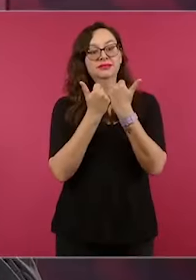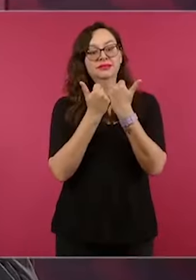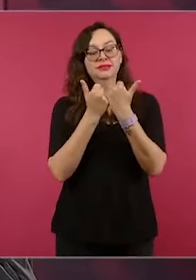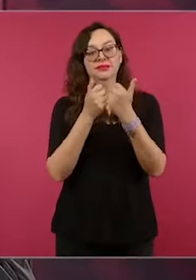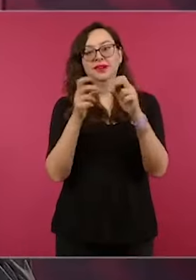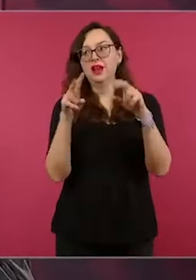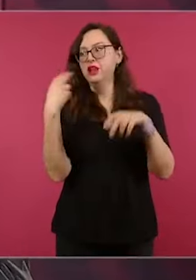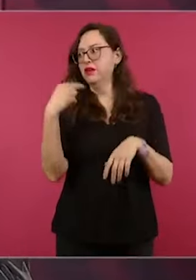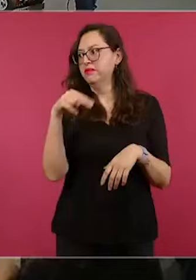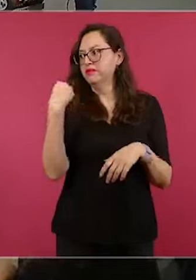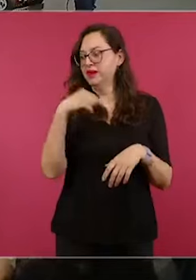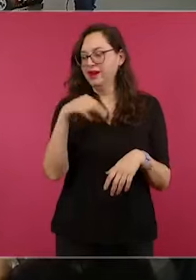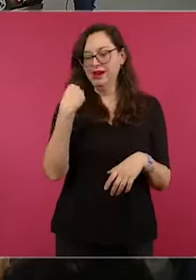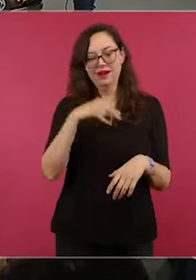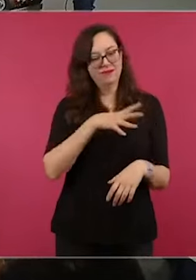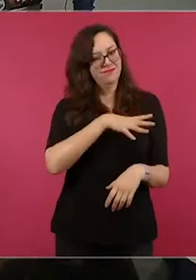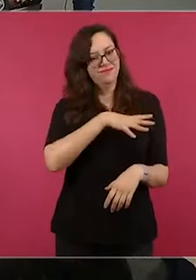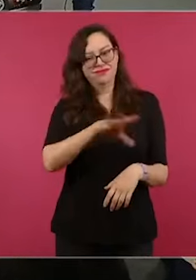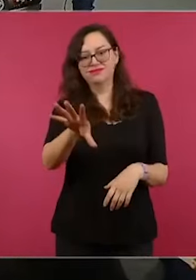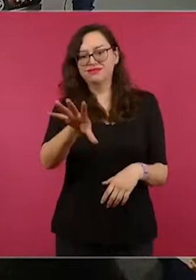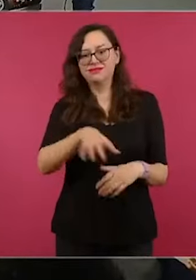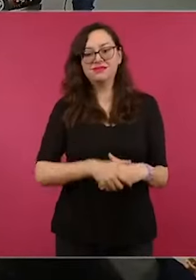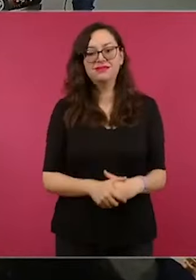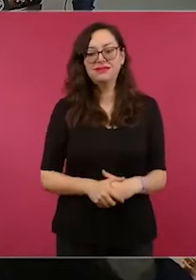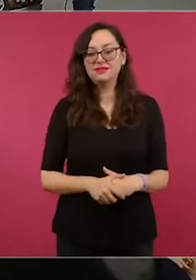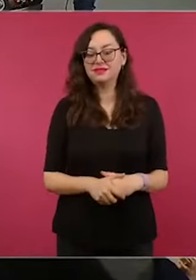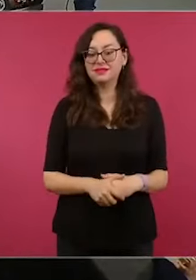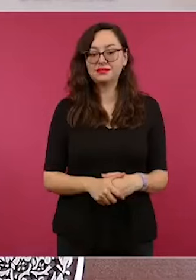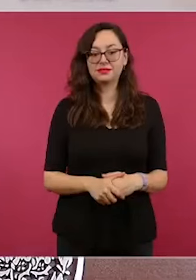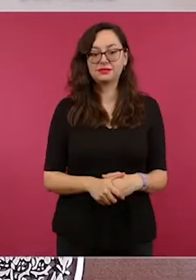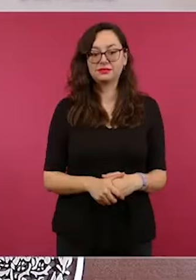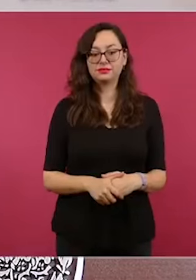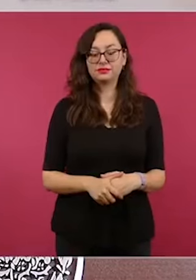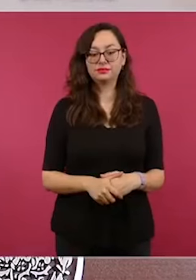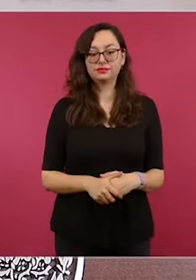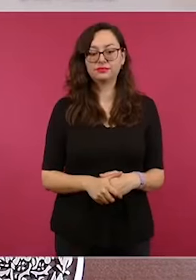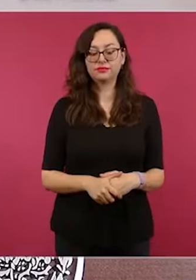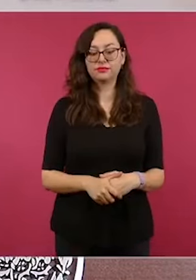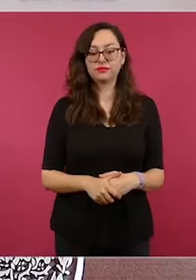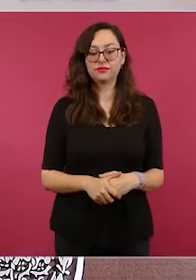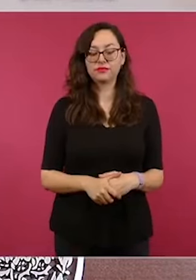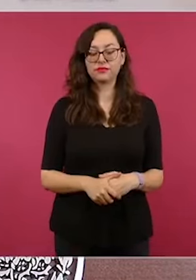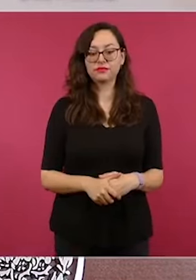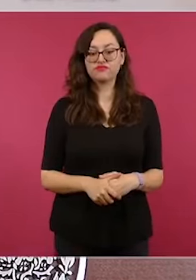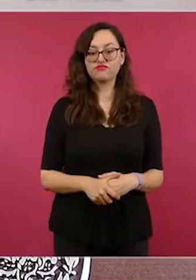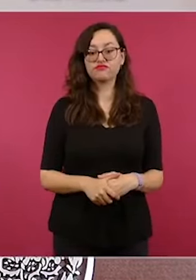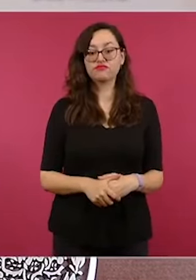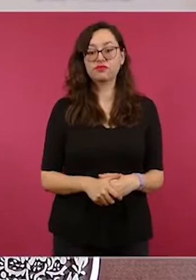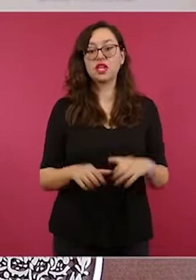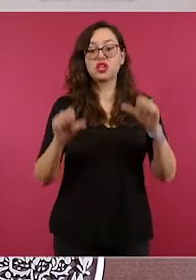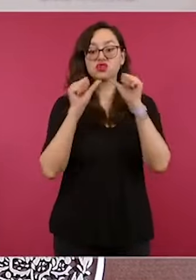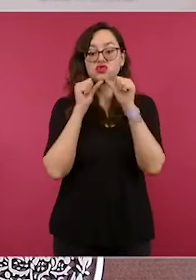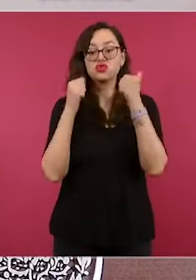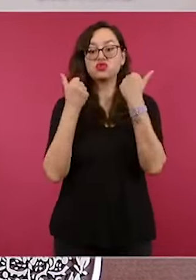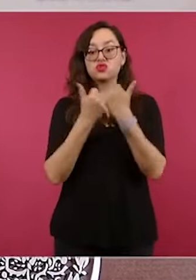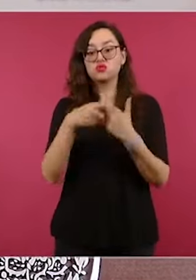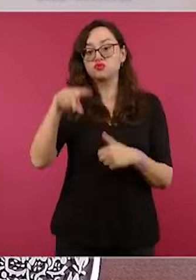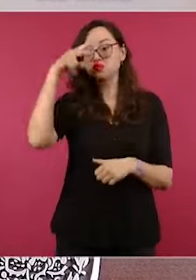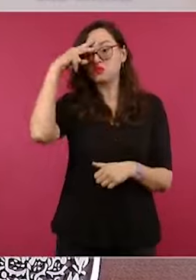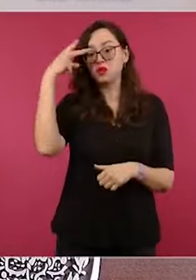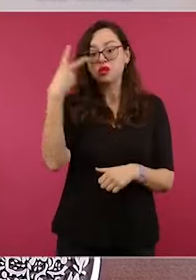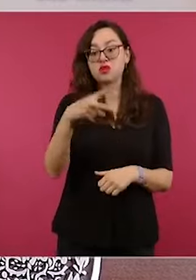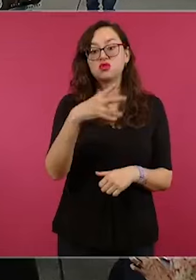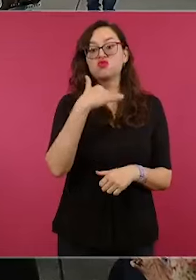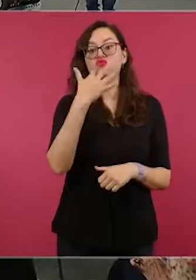Instituto de Mexicanos contra la Corrupción.